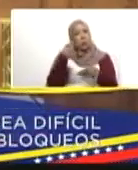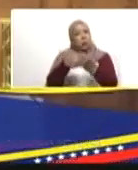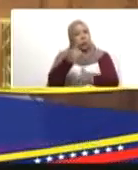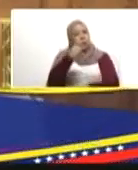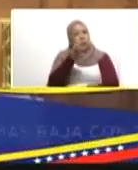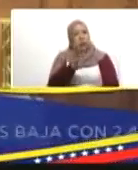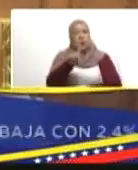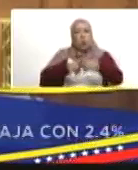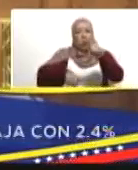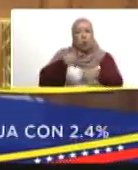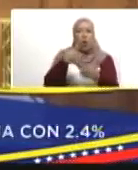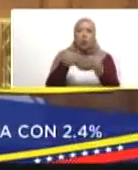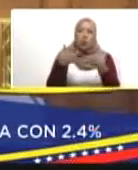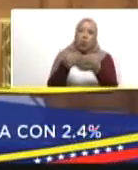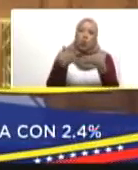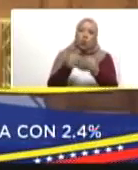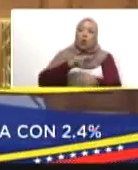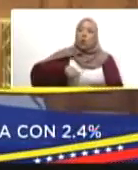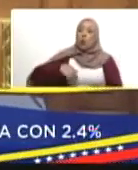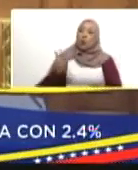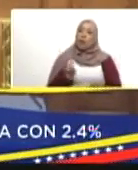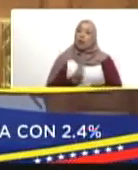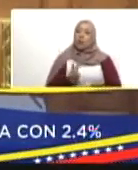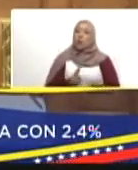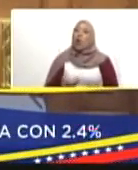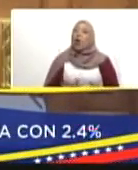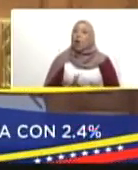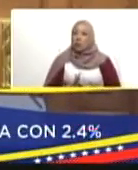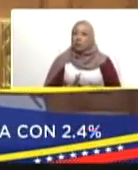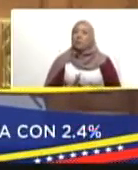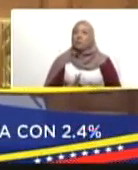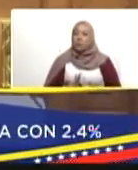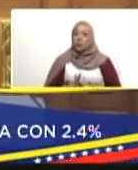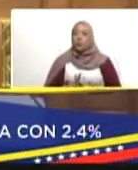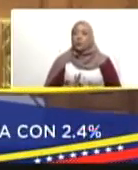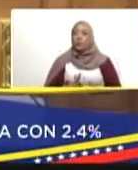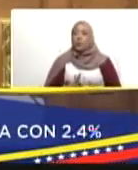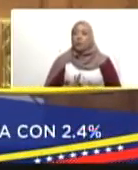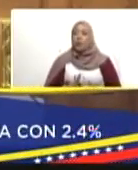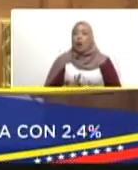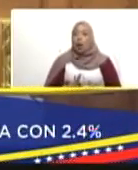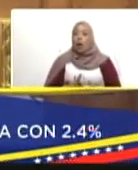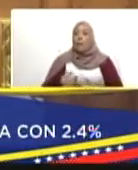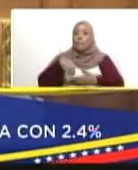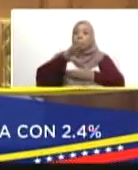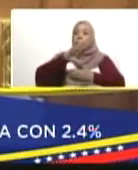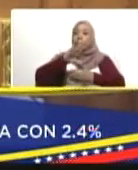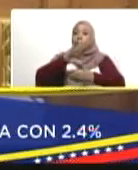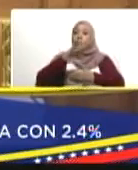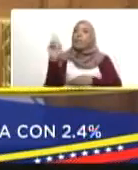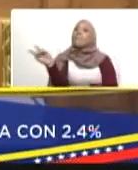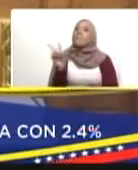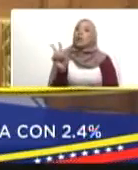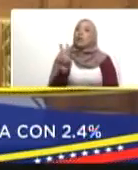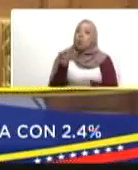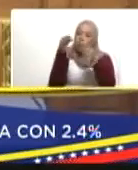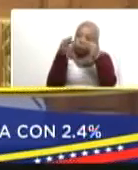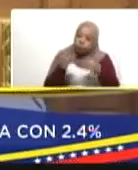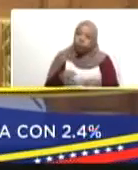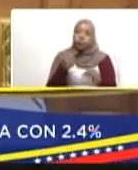valor de las Divisas en nuestro país y creo que en nuestro continente Venezuela